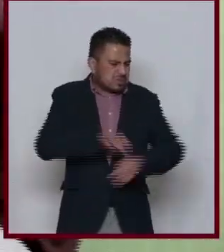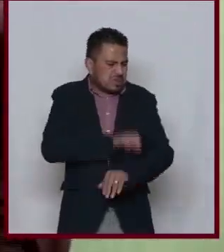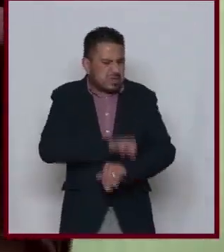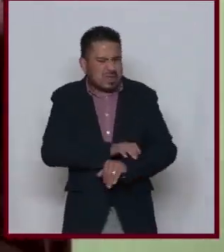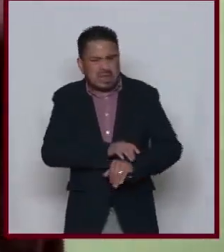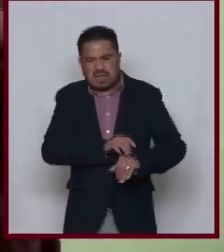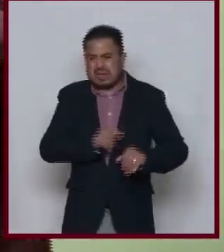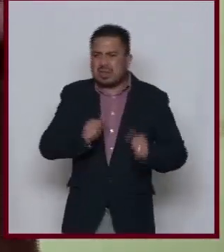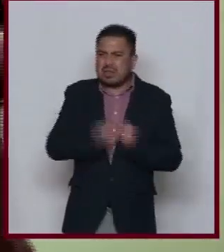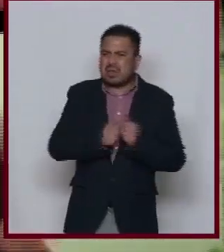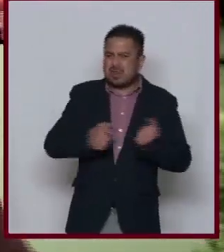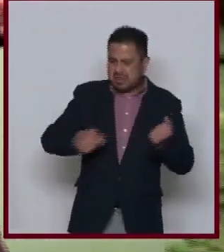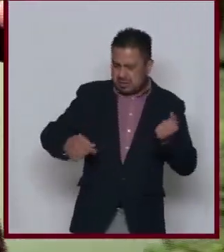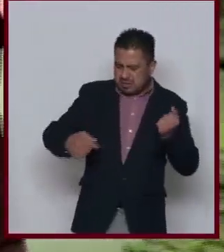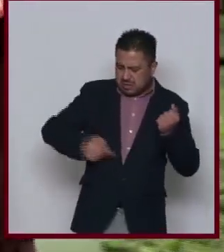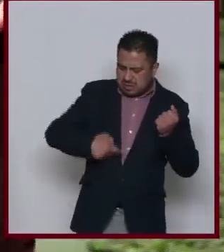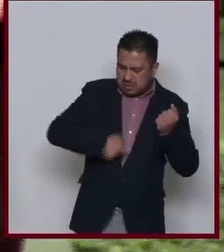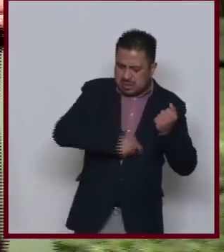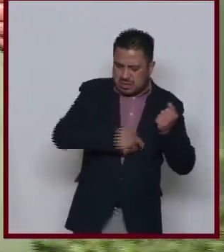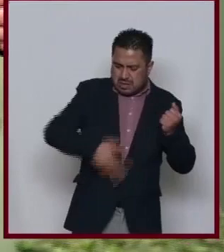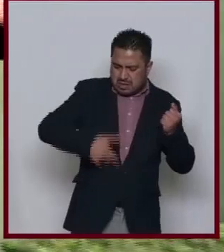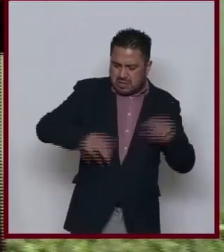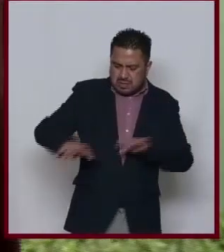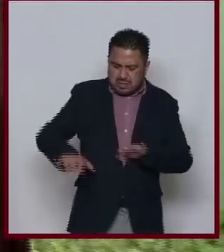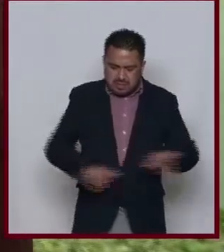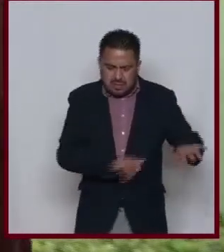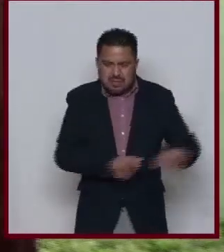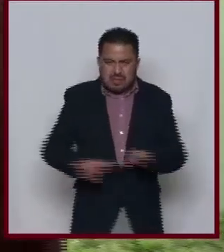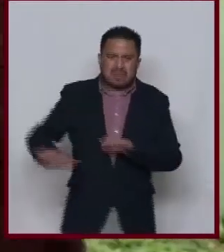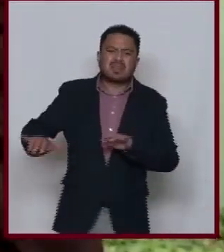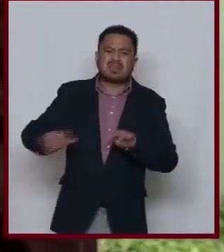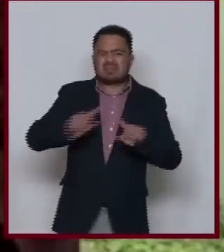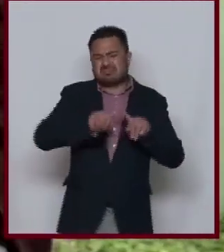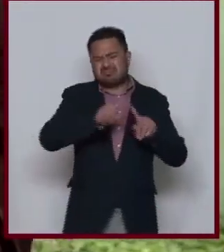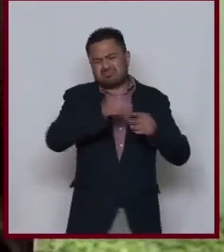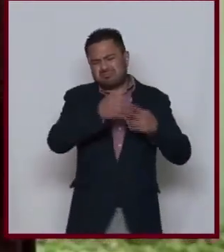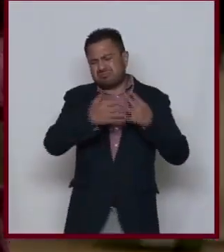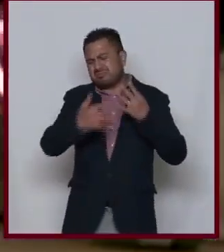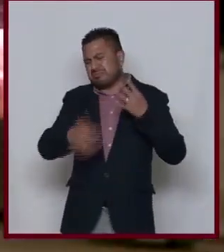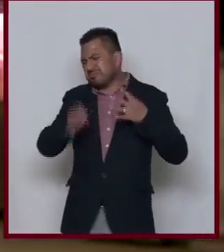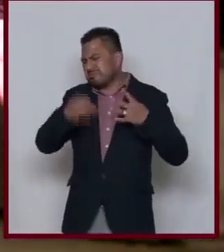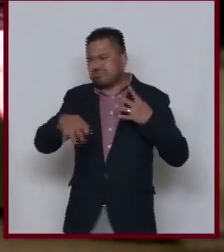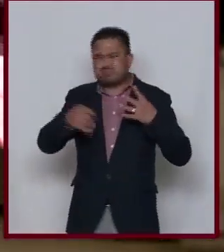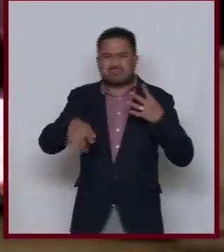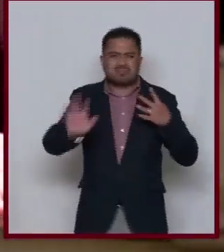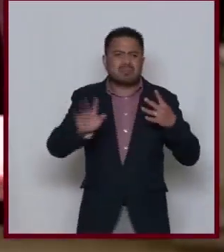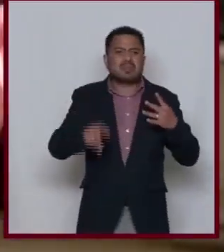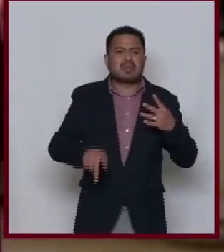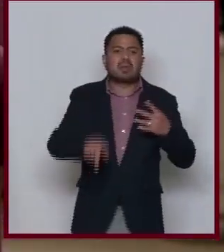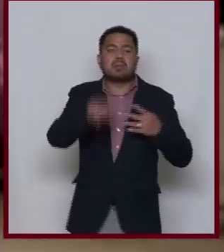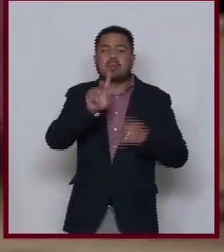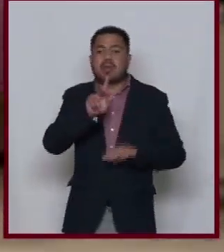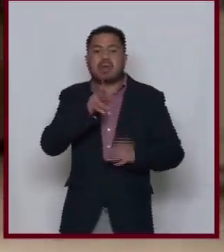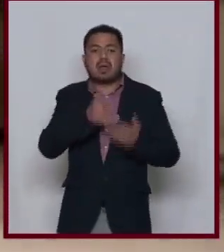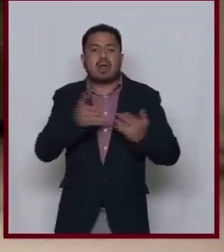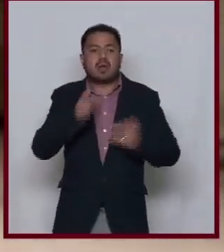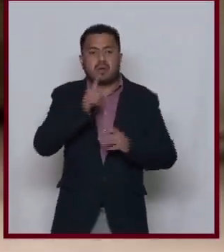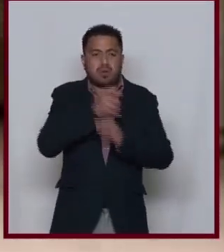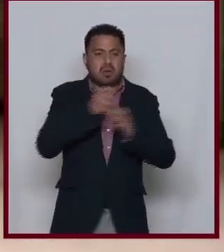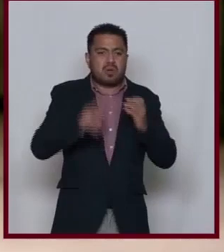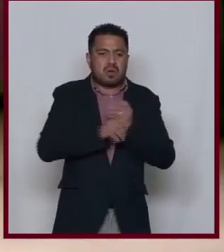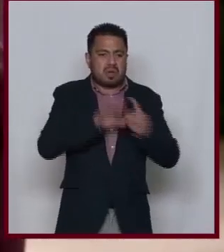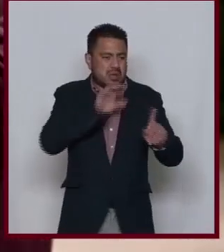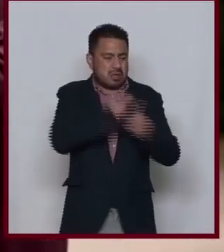las pastillas de las guitarras, los teclados, los sintetizadores, etcétera, etcétera, etcétera. Pero entonces, una cosa es la